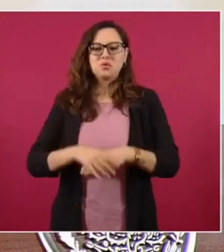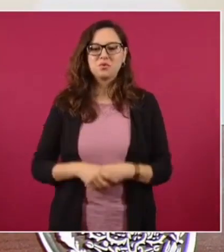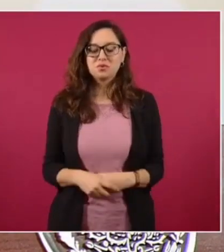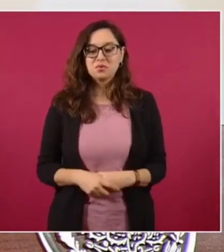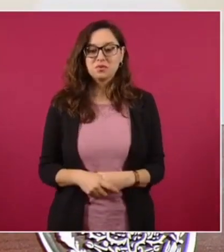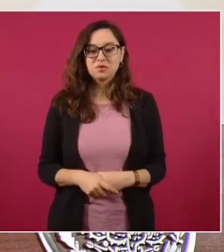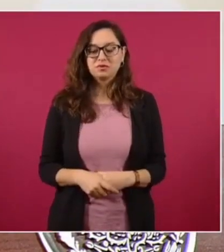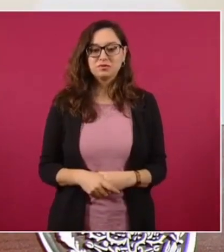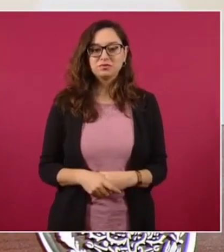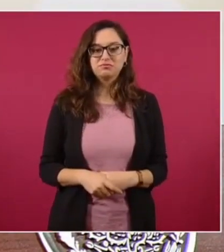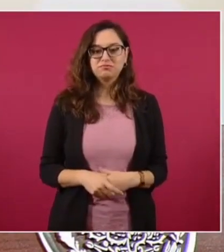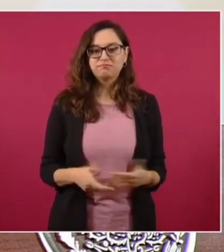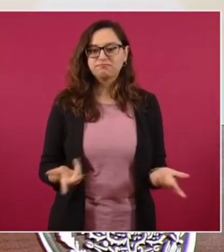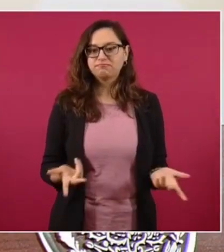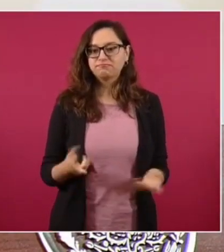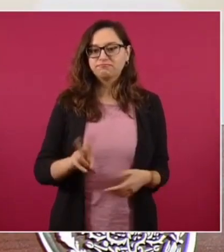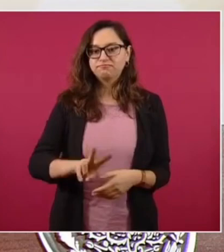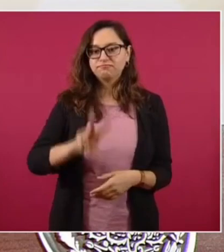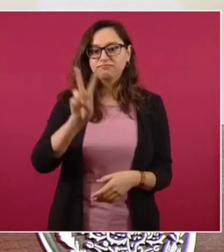quisiera que